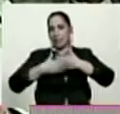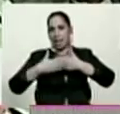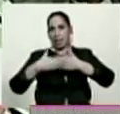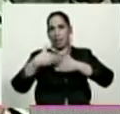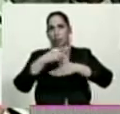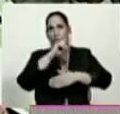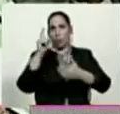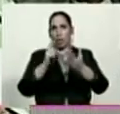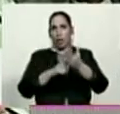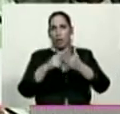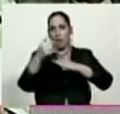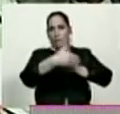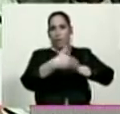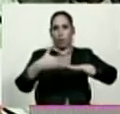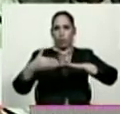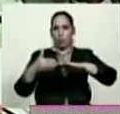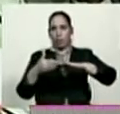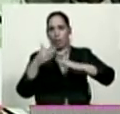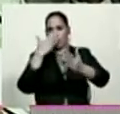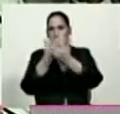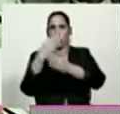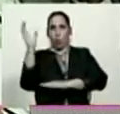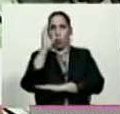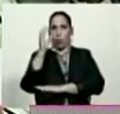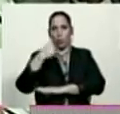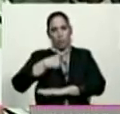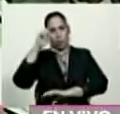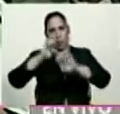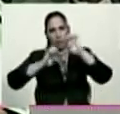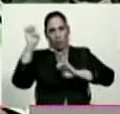frontera con Colombia, la estoy evaluando.